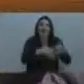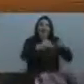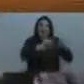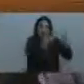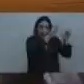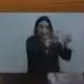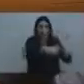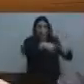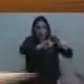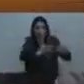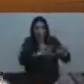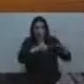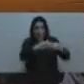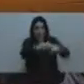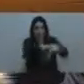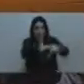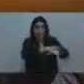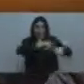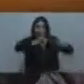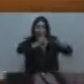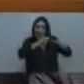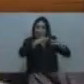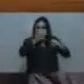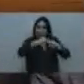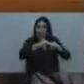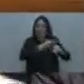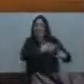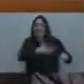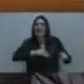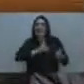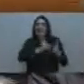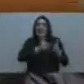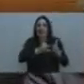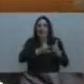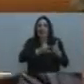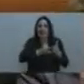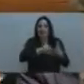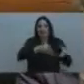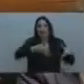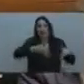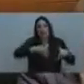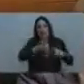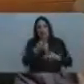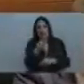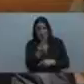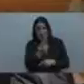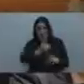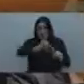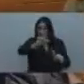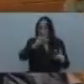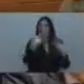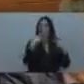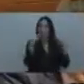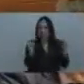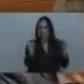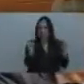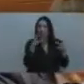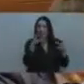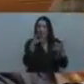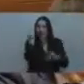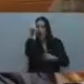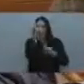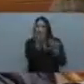Gobierno, ni su partido quieren que el plan de vías de Gijón se finalice. Y ahora voy a argumentar esta afirmación, porque se